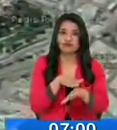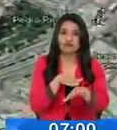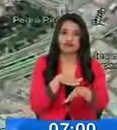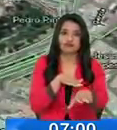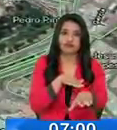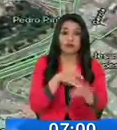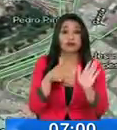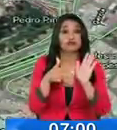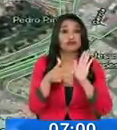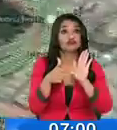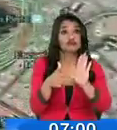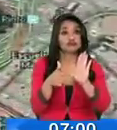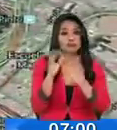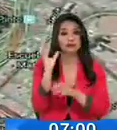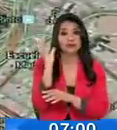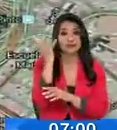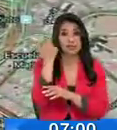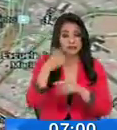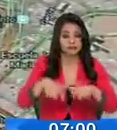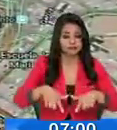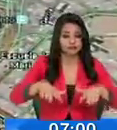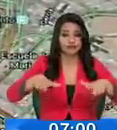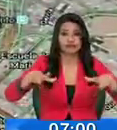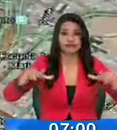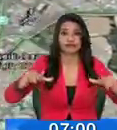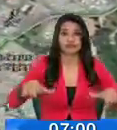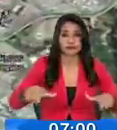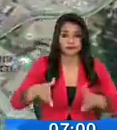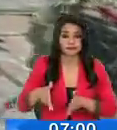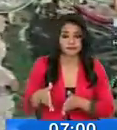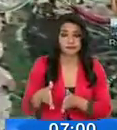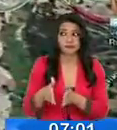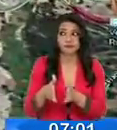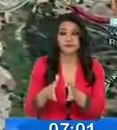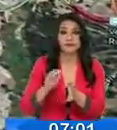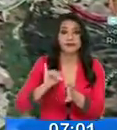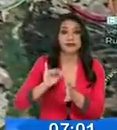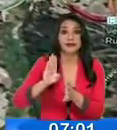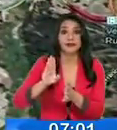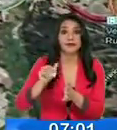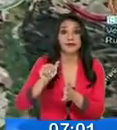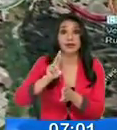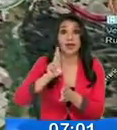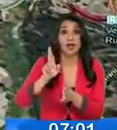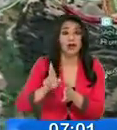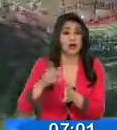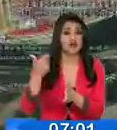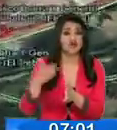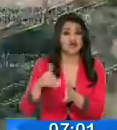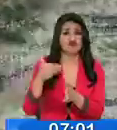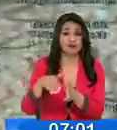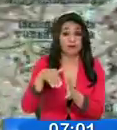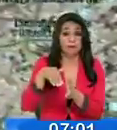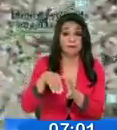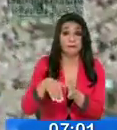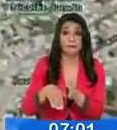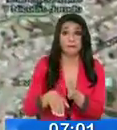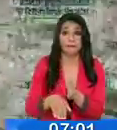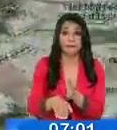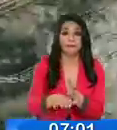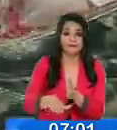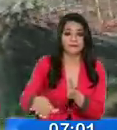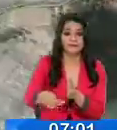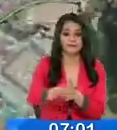enfocarnos a través del satélite, mire usted. Aquí estamos en la Velasco Ibarra, mire el tráfico que hay. Esta es la bajada de la vía que conduce a la